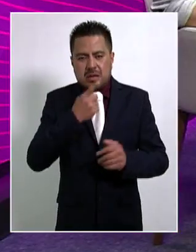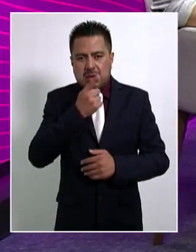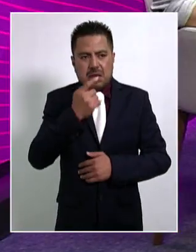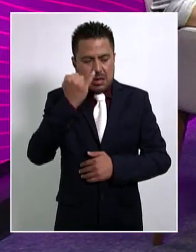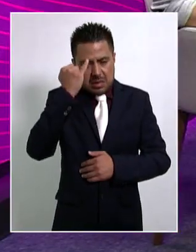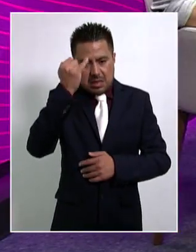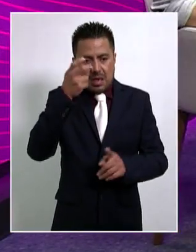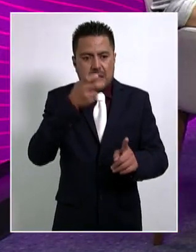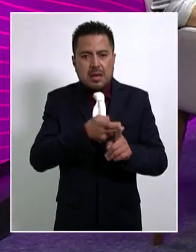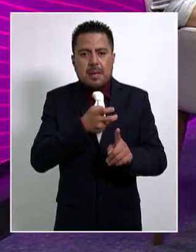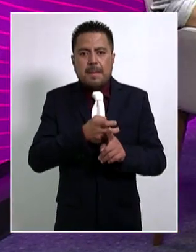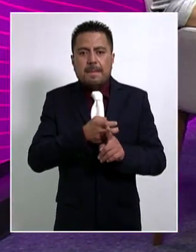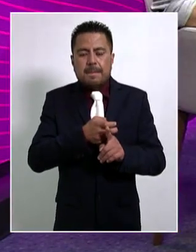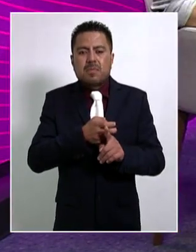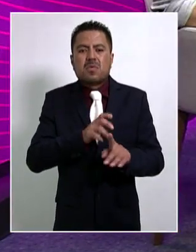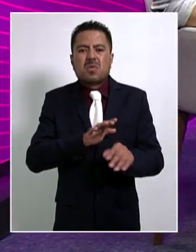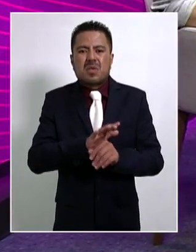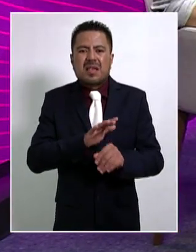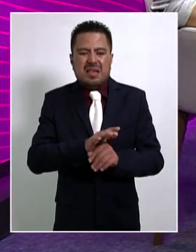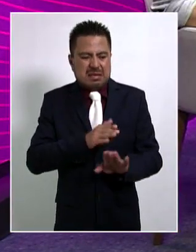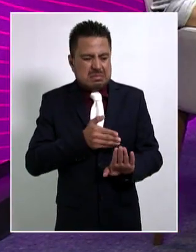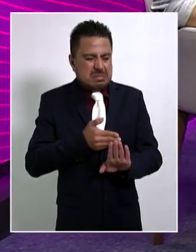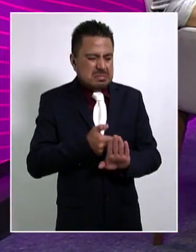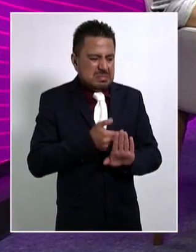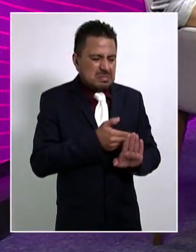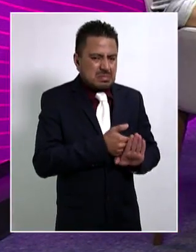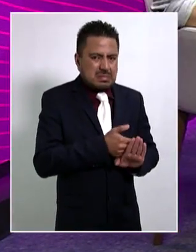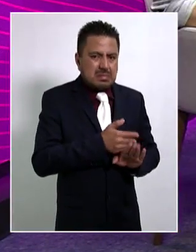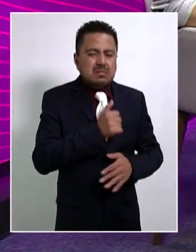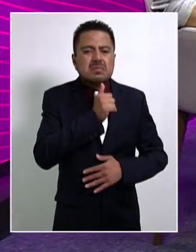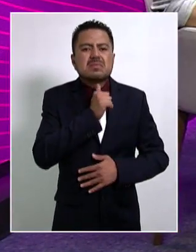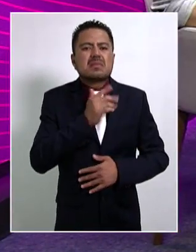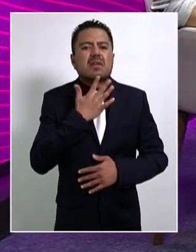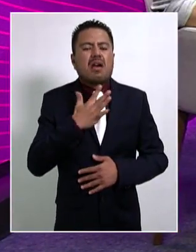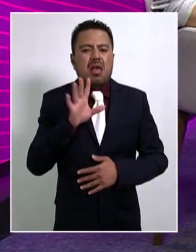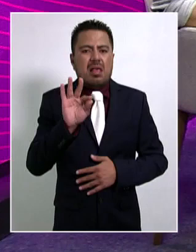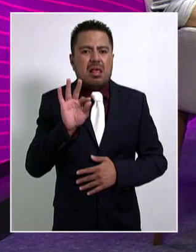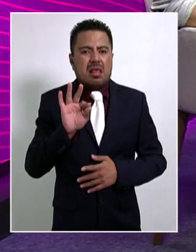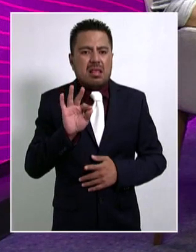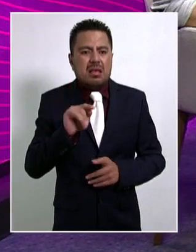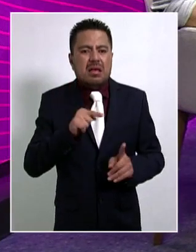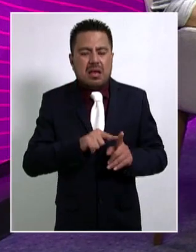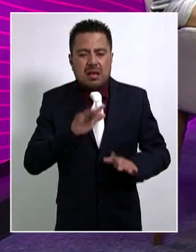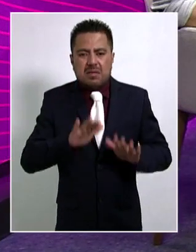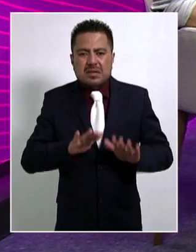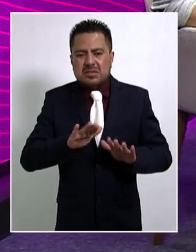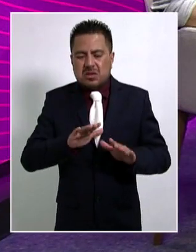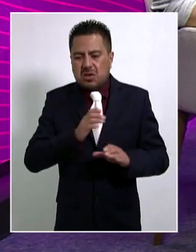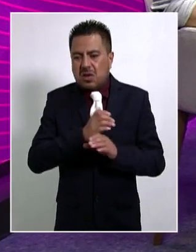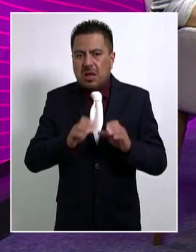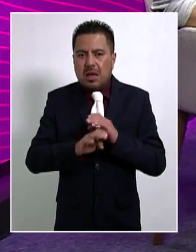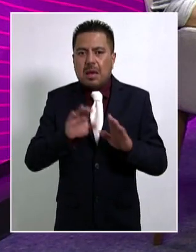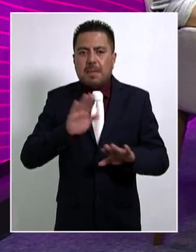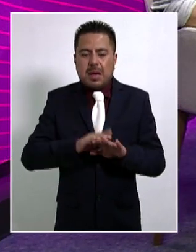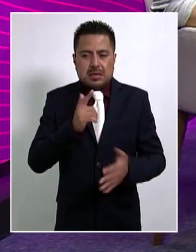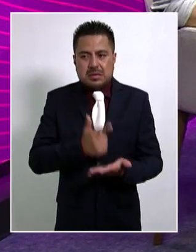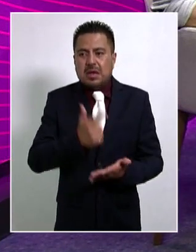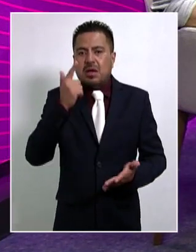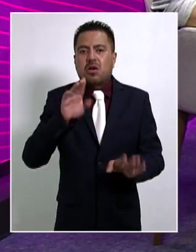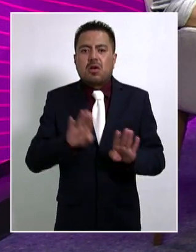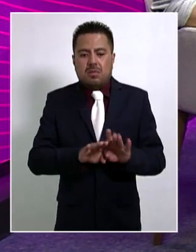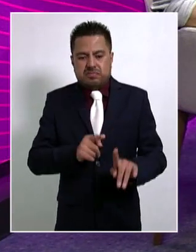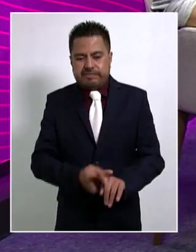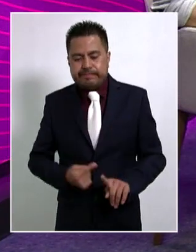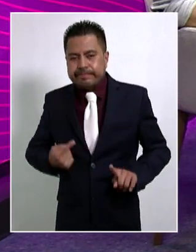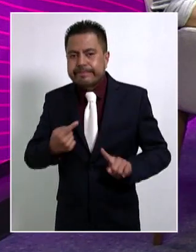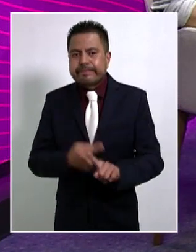idea. Del acoso puede pasarse a una cuestión mucho más grave como es la violación.